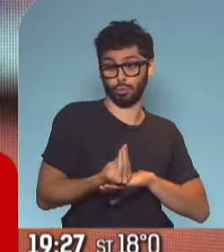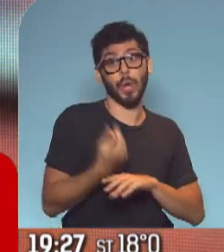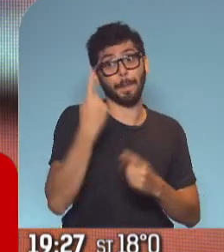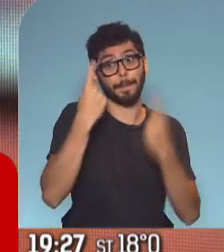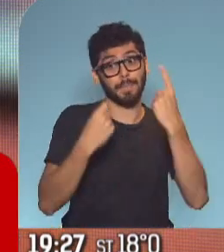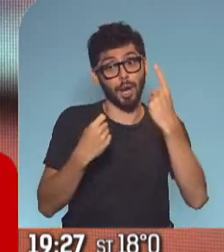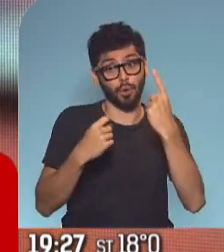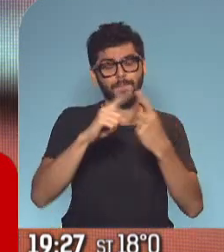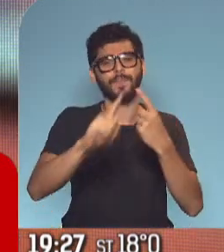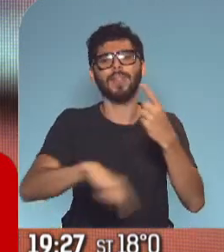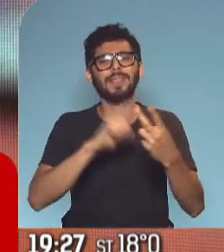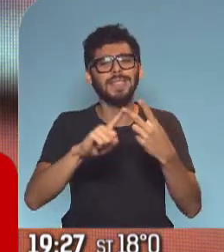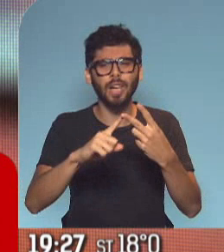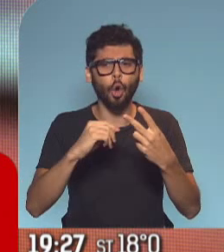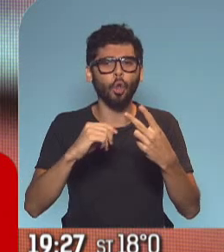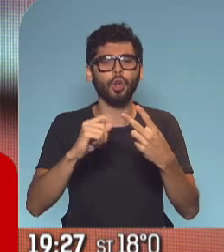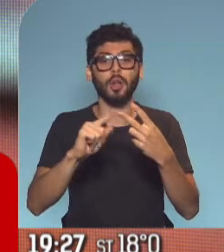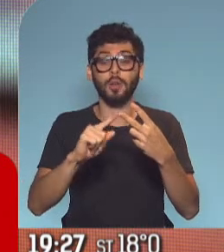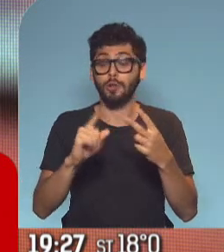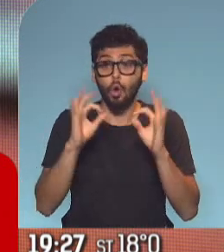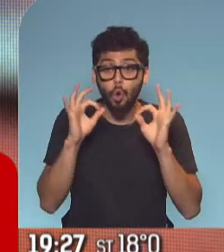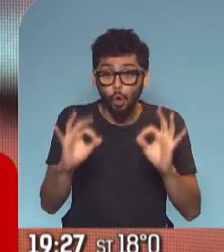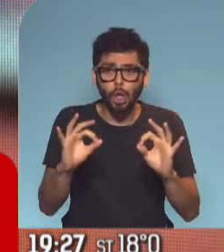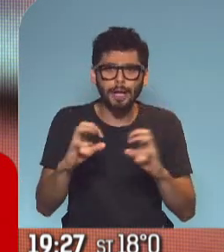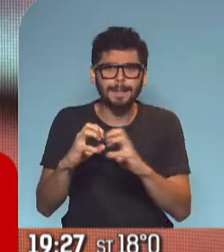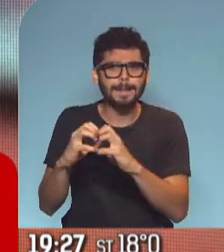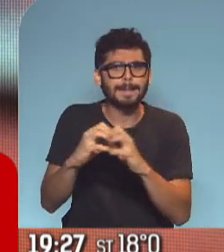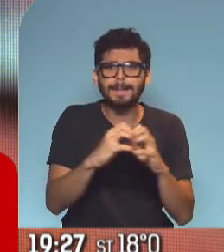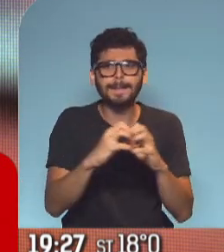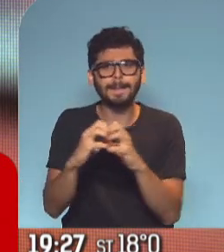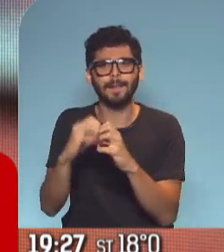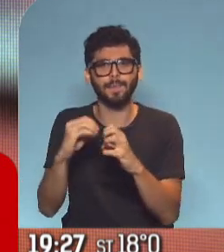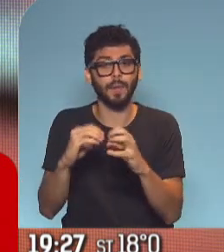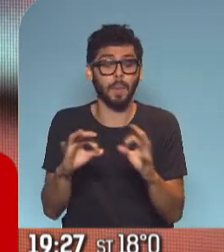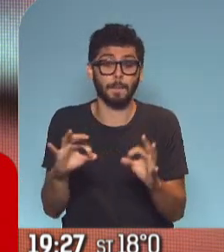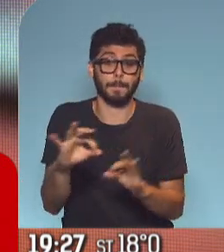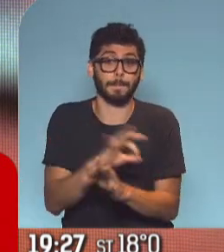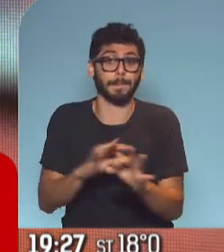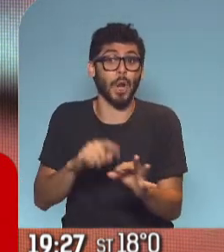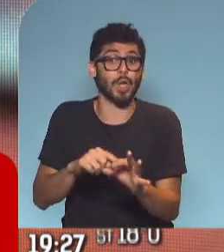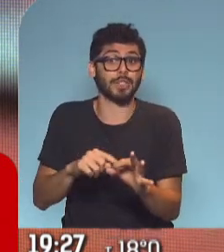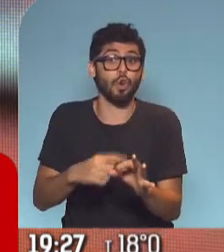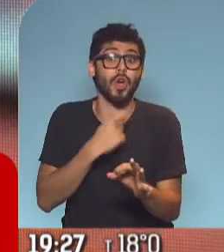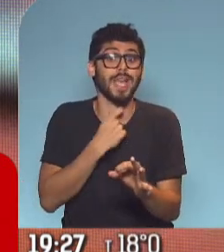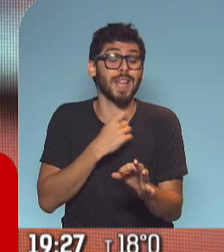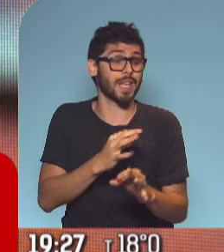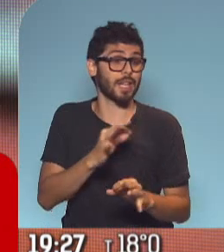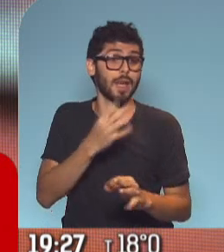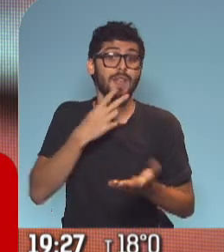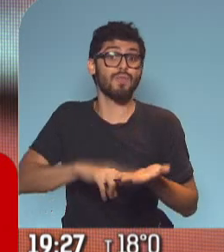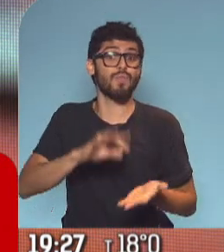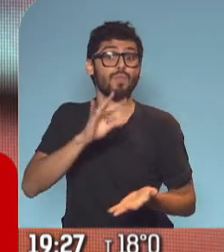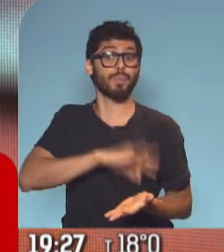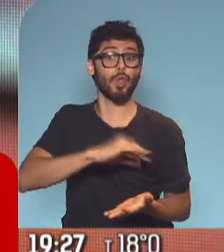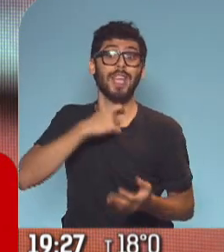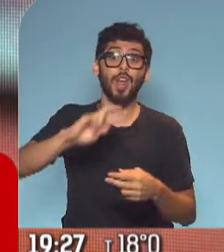y segundo dato en medio de la discusión del proyecto que busca duplicar el mínimo no imponible ganancias que en el día de mañana